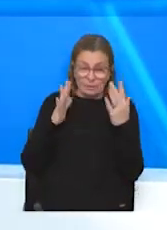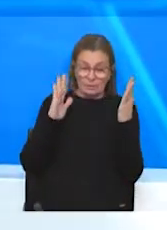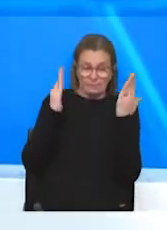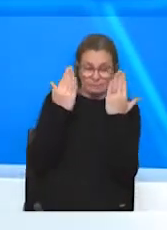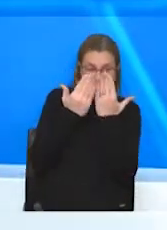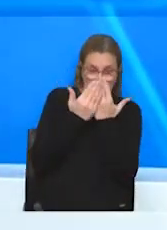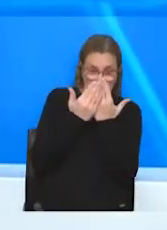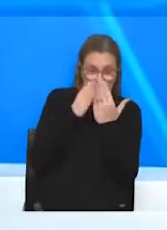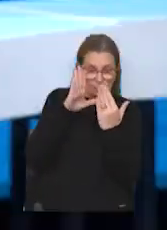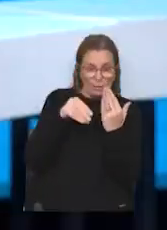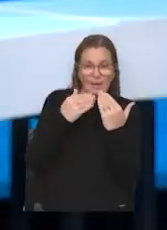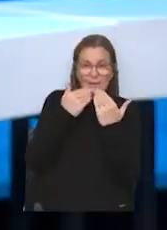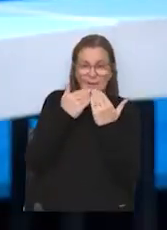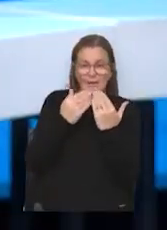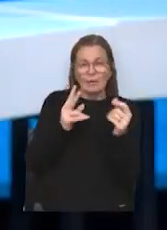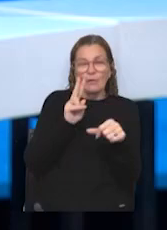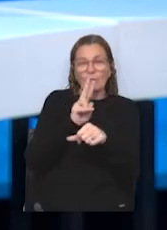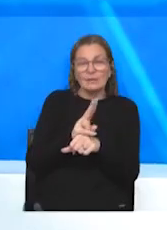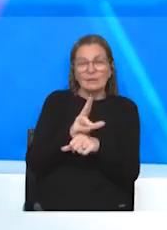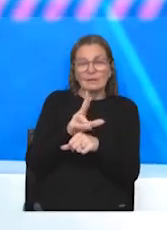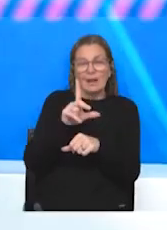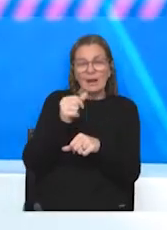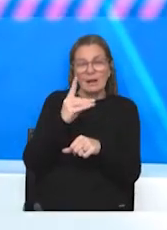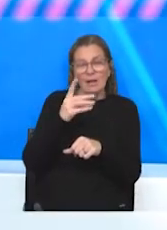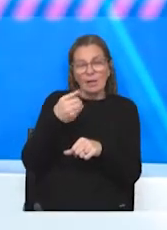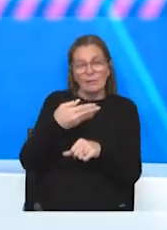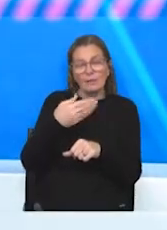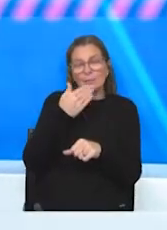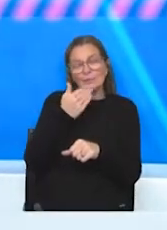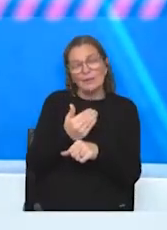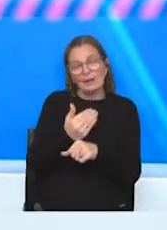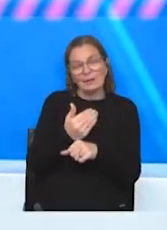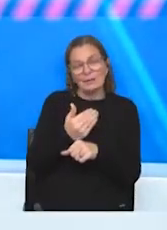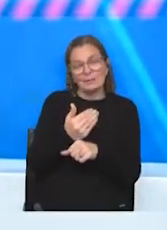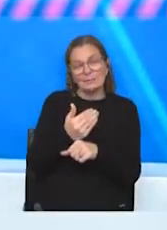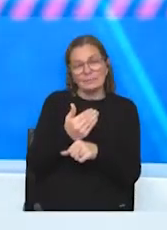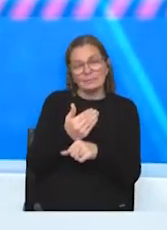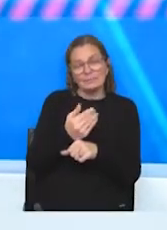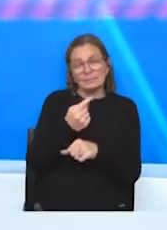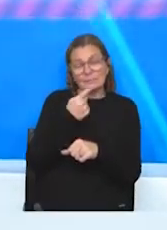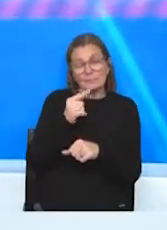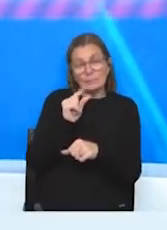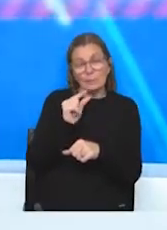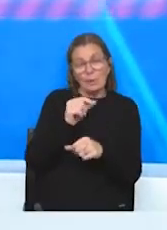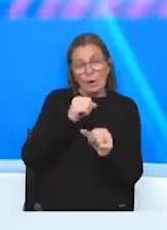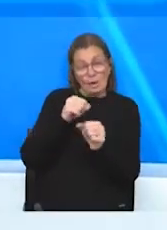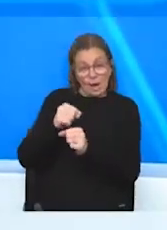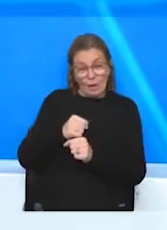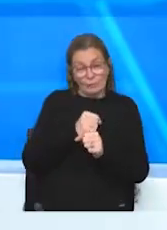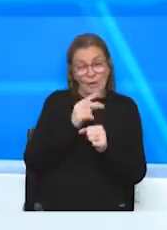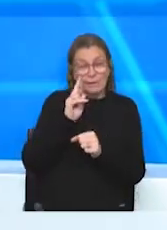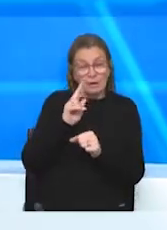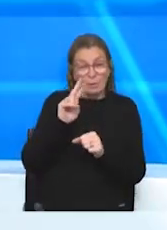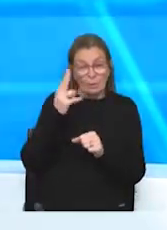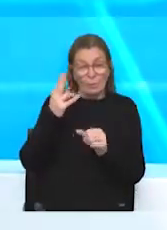esto no este te agradezco tu visita esta noche aquí al lado de él bueno Muchas gracias y nada cerrar un poco diciendo eso no las Sas a ver Uruguay